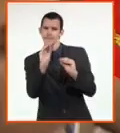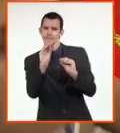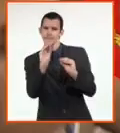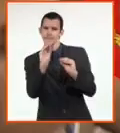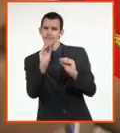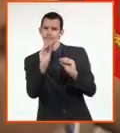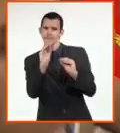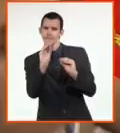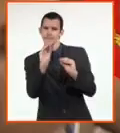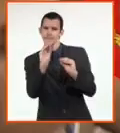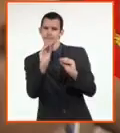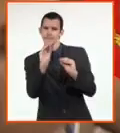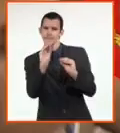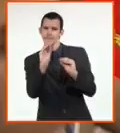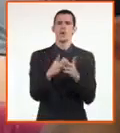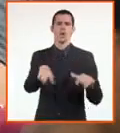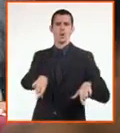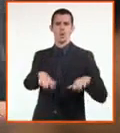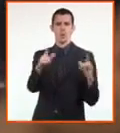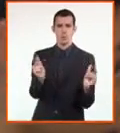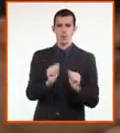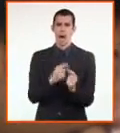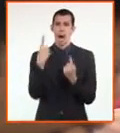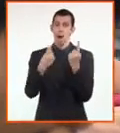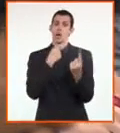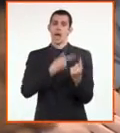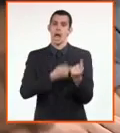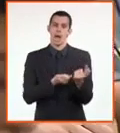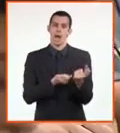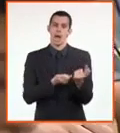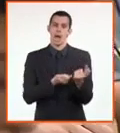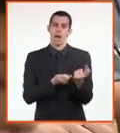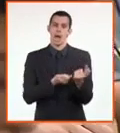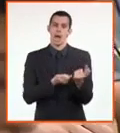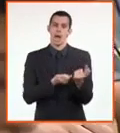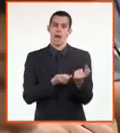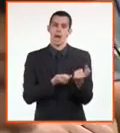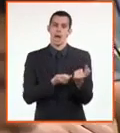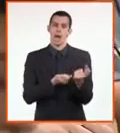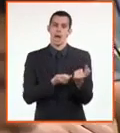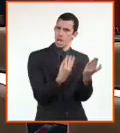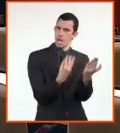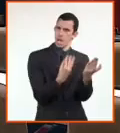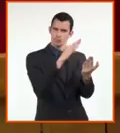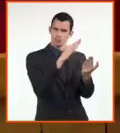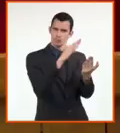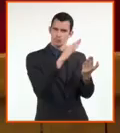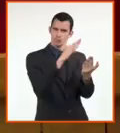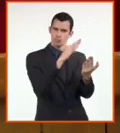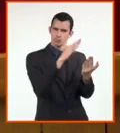un escenario diferente para los movimientos, procesos y actividades de la Federación Estudiantil. En el